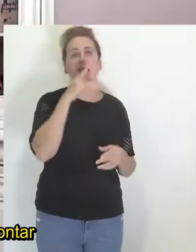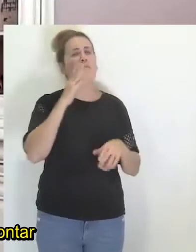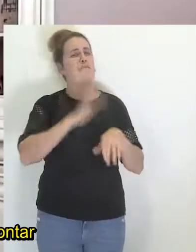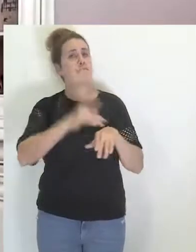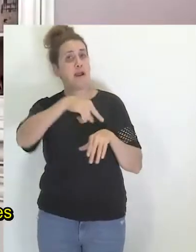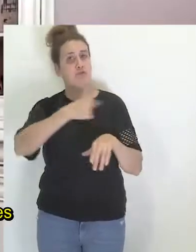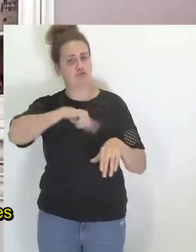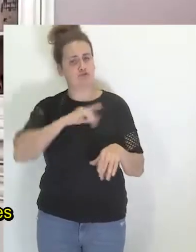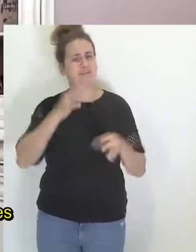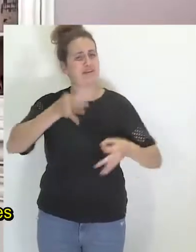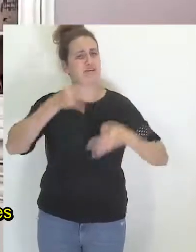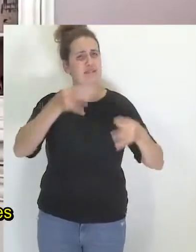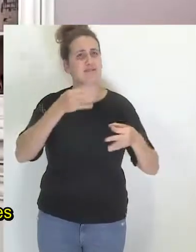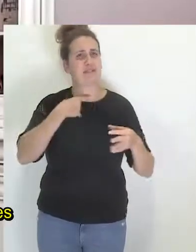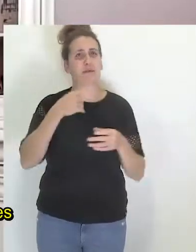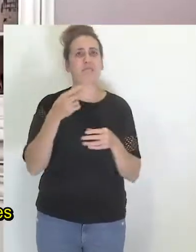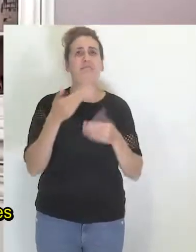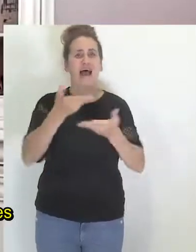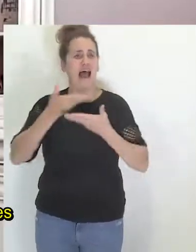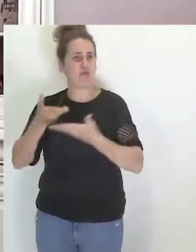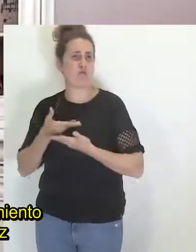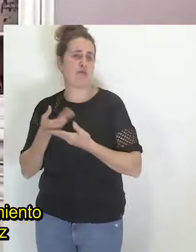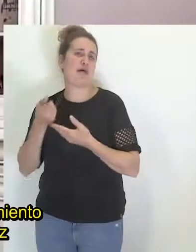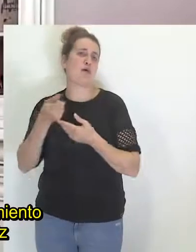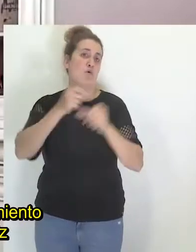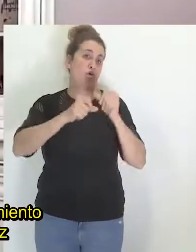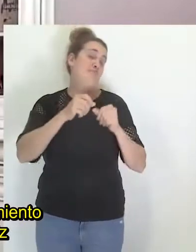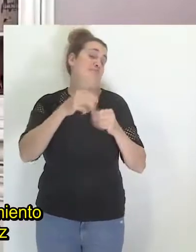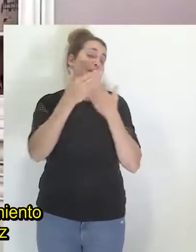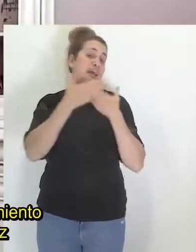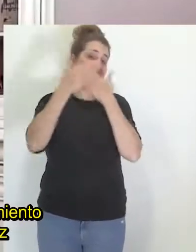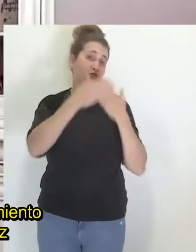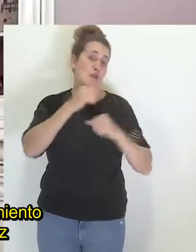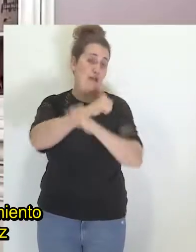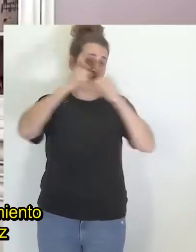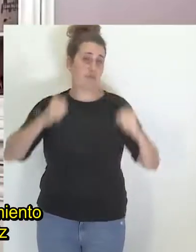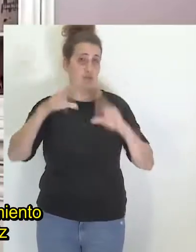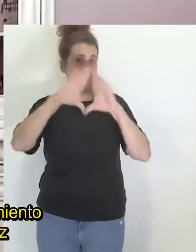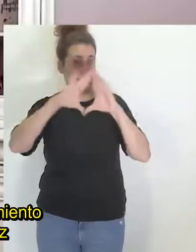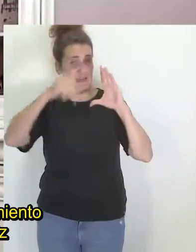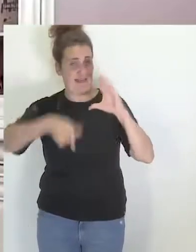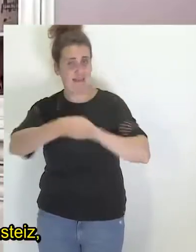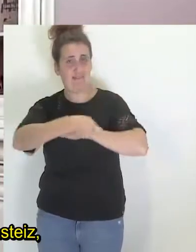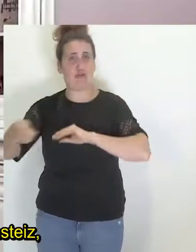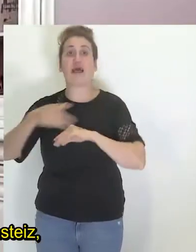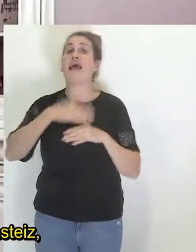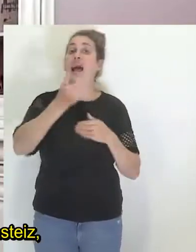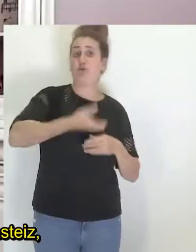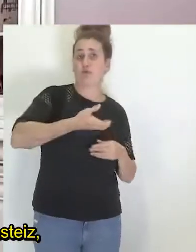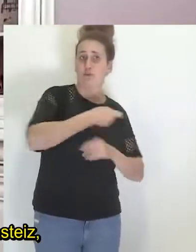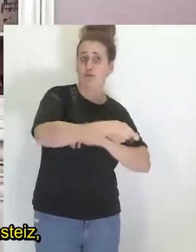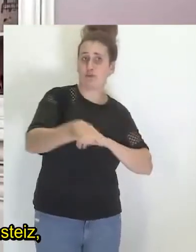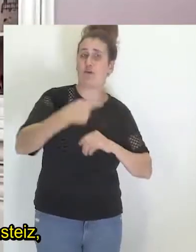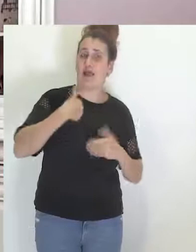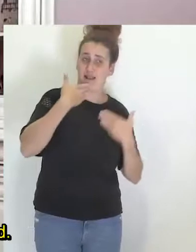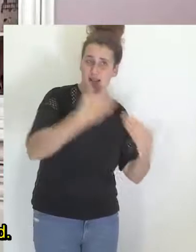siempre vamos a contar con la ayuda de asociaciones, organizaciones como la Escuela de Empoderamiento Feminista de Vitoria-Gasteiz y el Ayuntamiento de